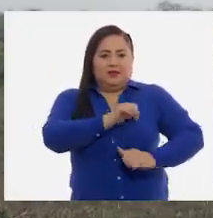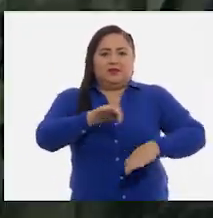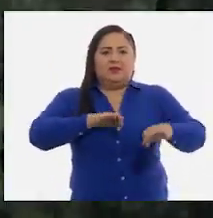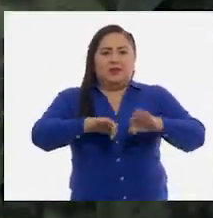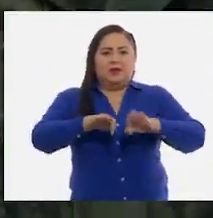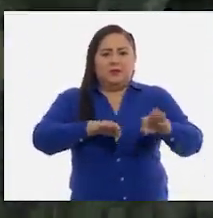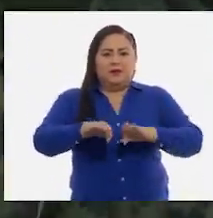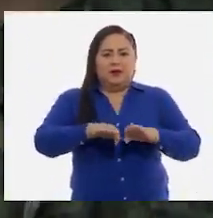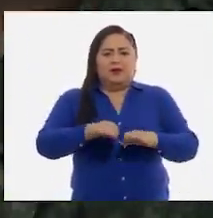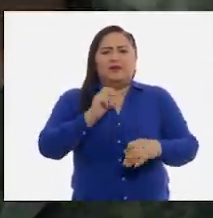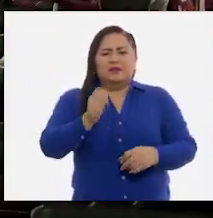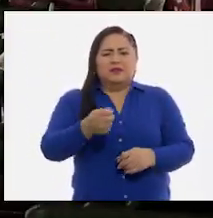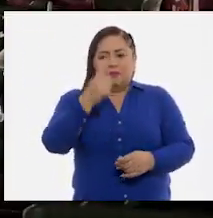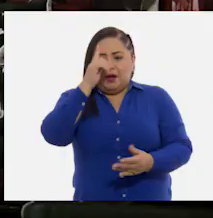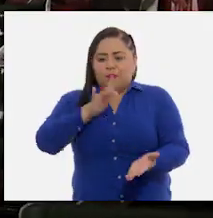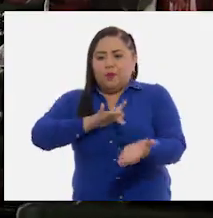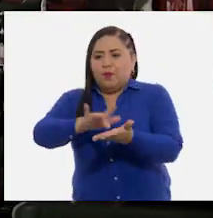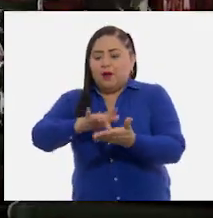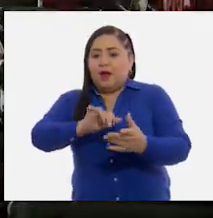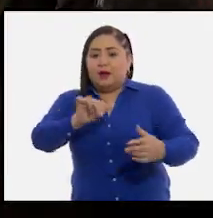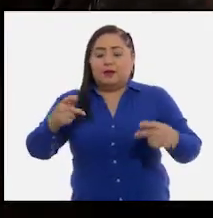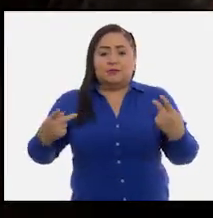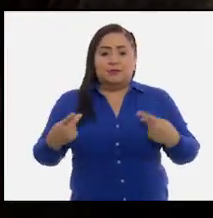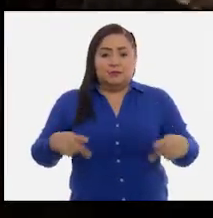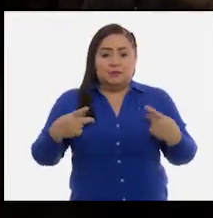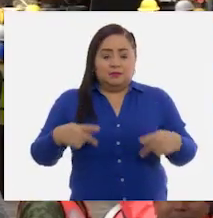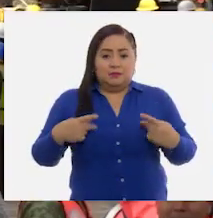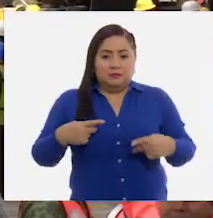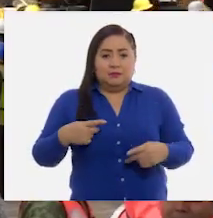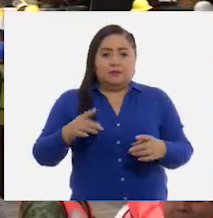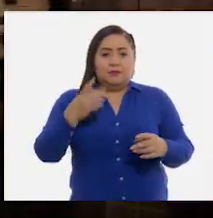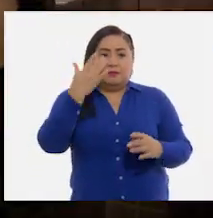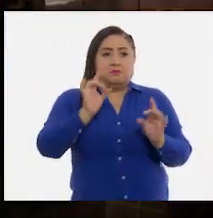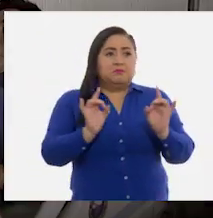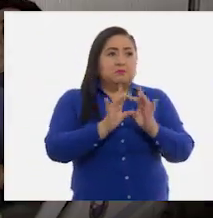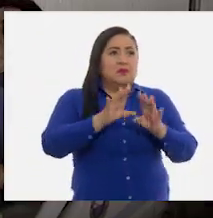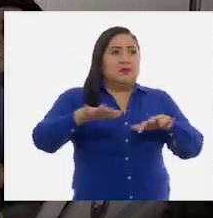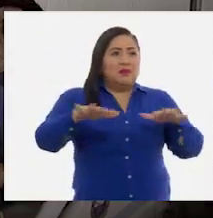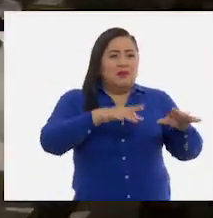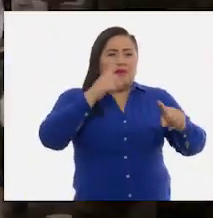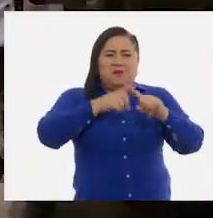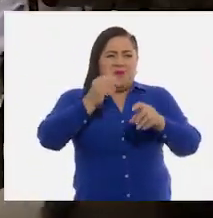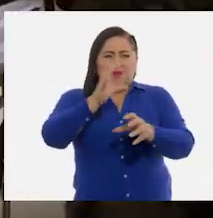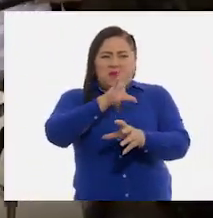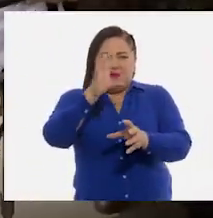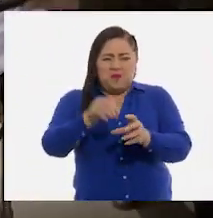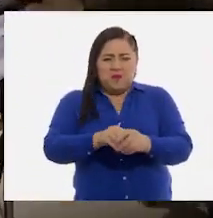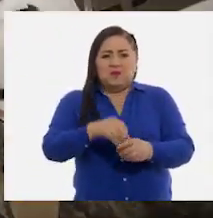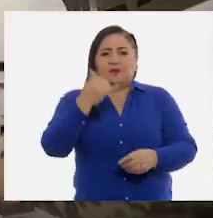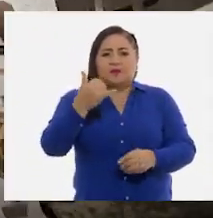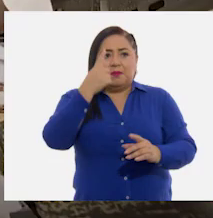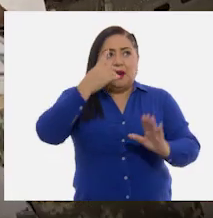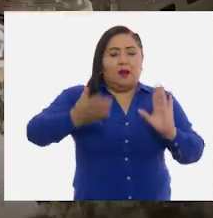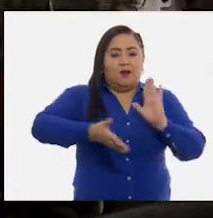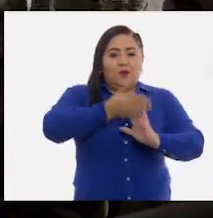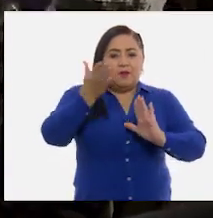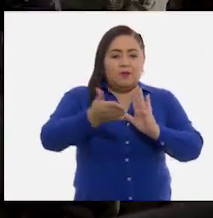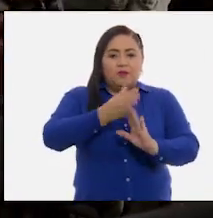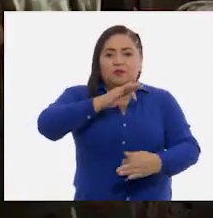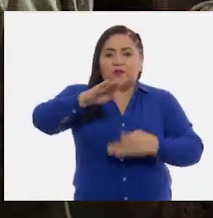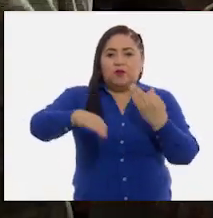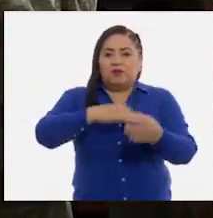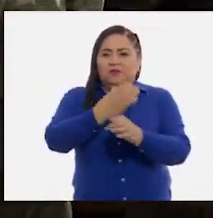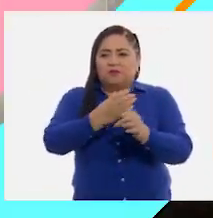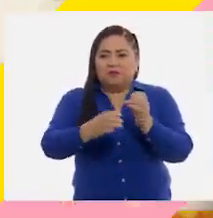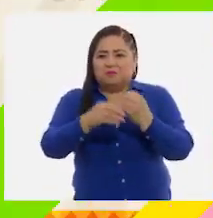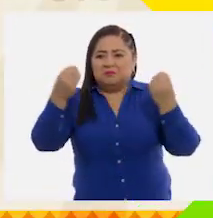trabajan desde entonces en apoyar a la población en caso de desastres, en obras sociales y en la reconstrucción de zonas